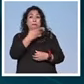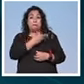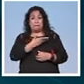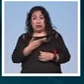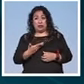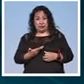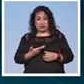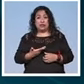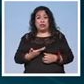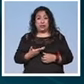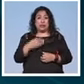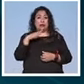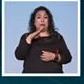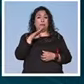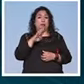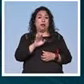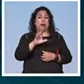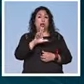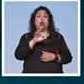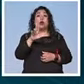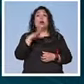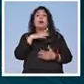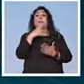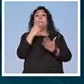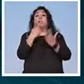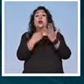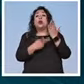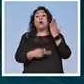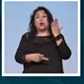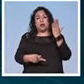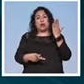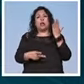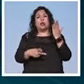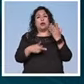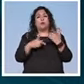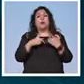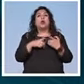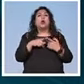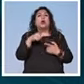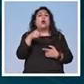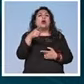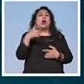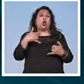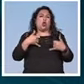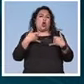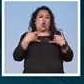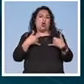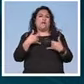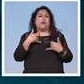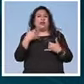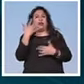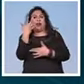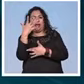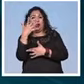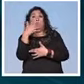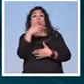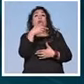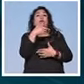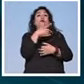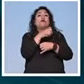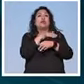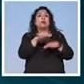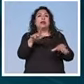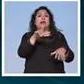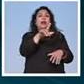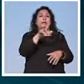presidente Emmanuel Macron lanzó el programa Un Jeune, un Arbre, un joven, un árbol, reportó Le